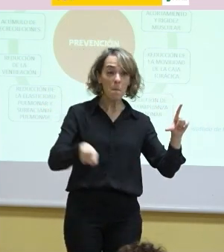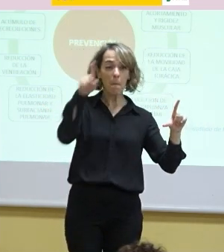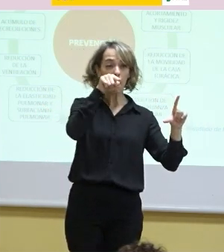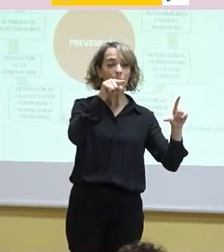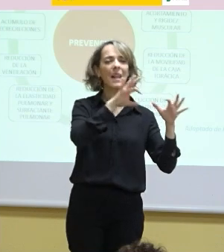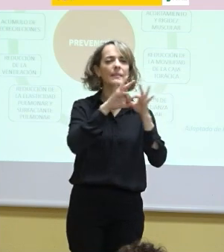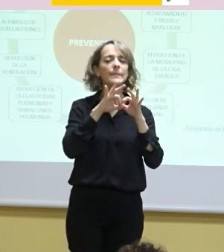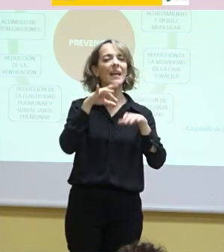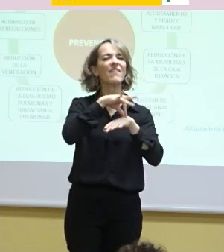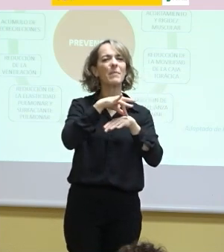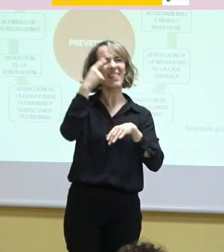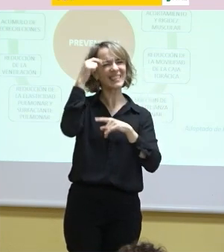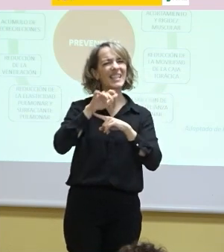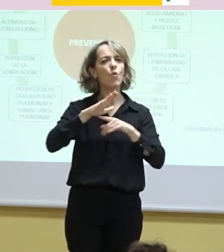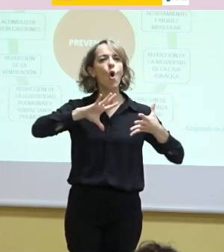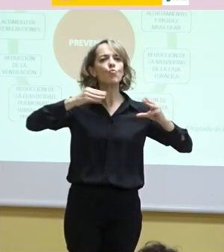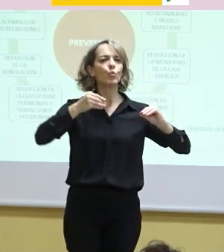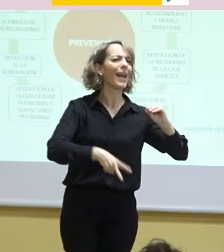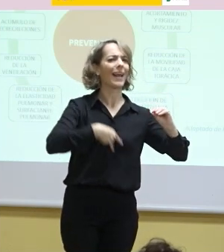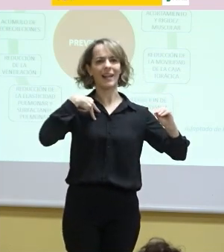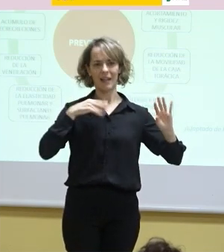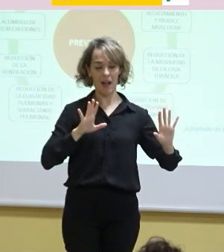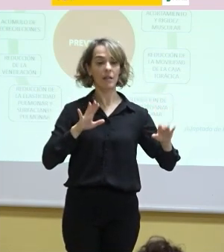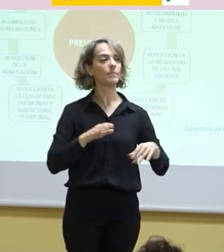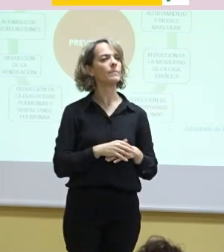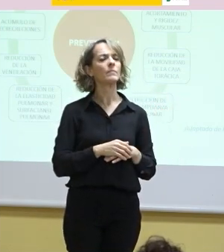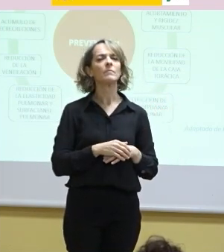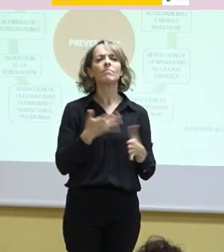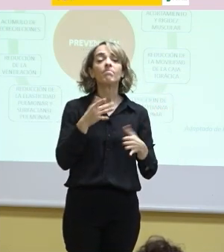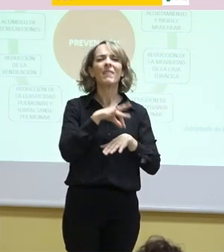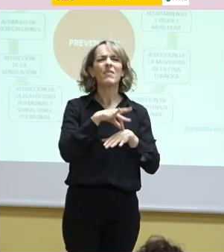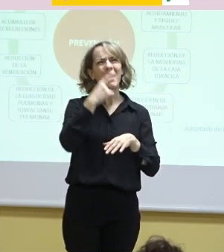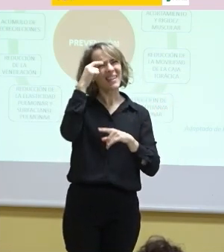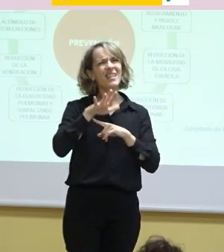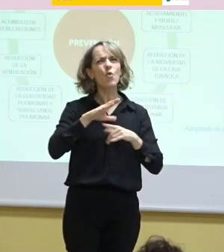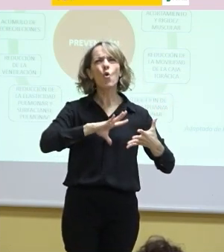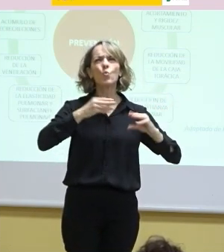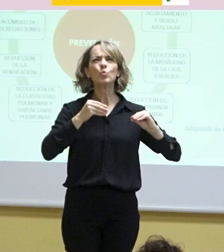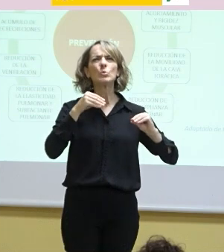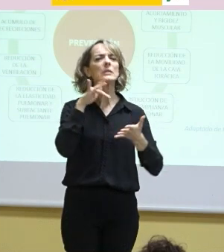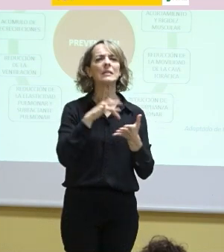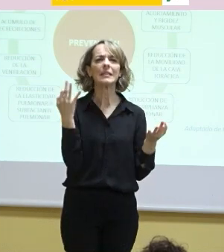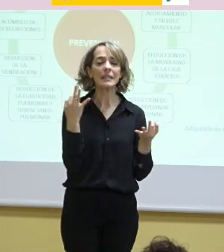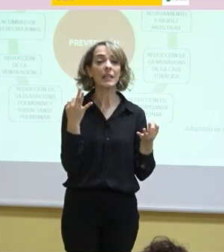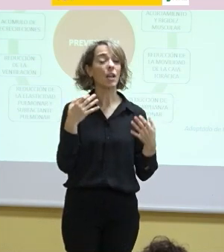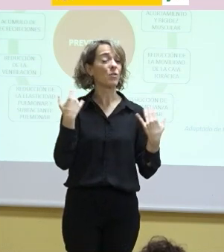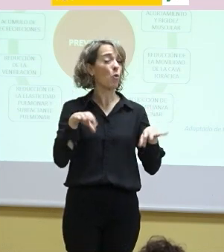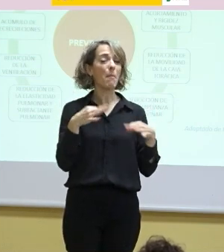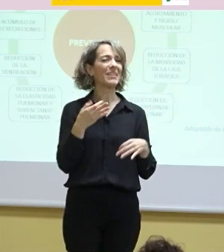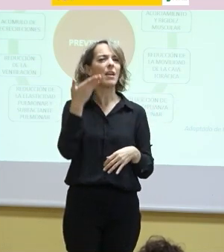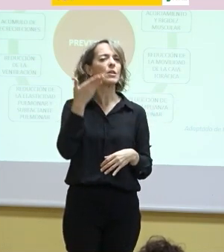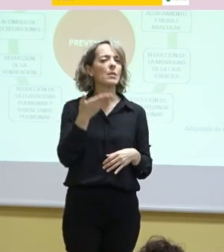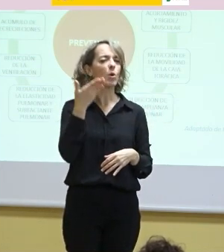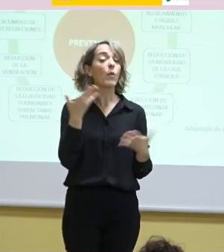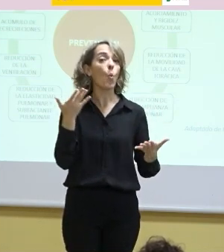enfermedades neuromusculares en general. ¿Qué pasa en las enfermedades neuromusculares? Normalmente a lo que se da importancia, ¿no?, es